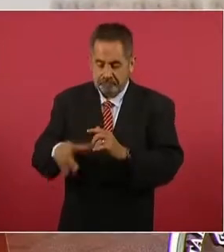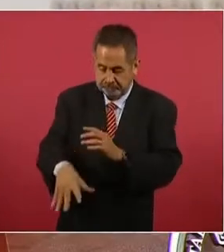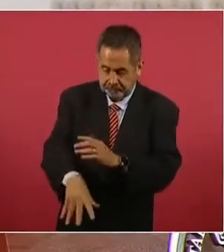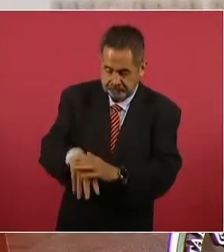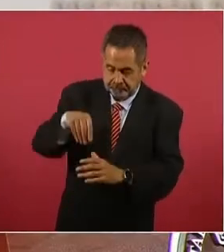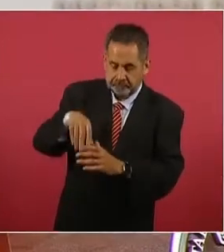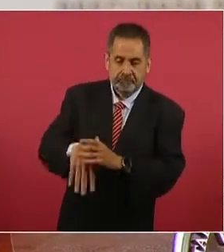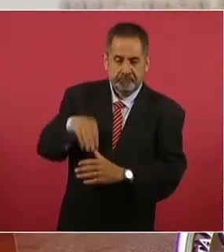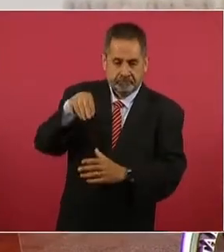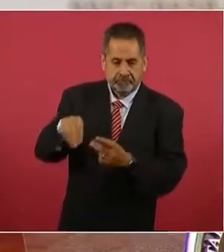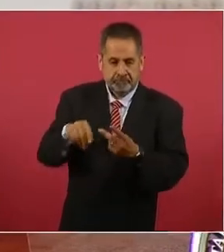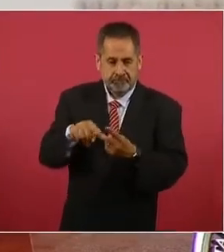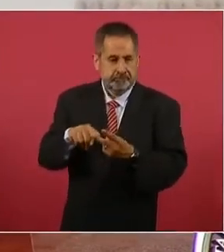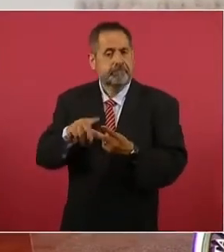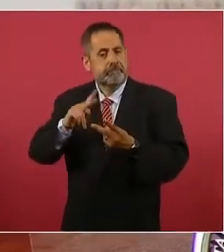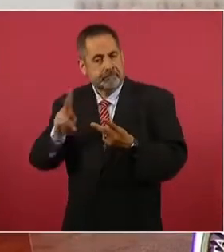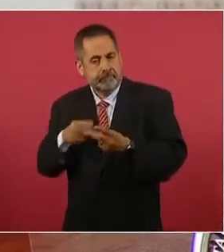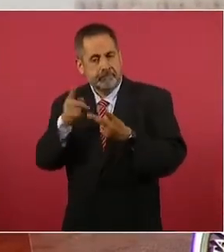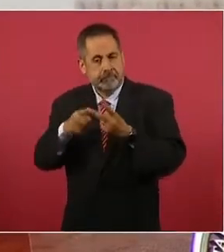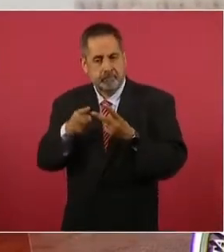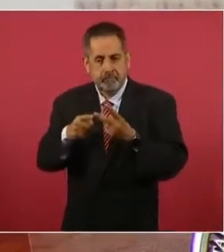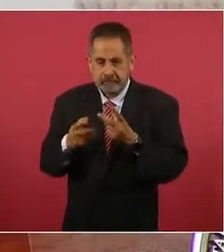y luego en extracción,